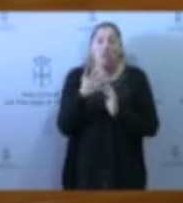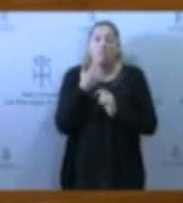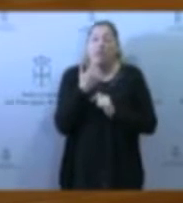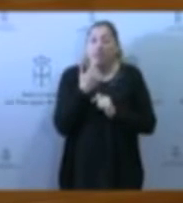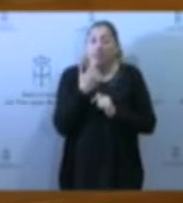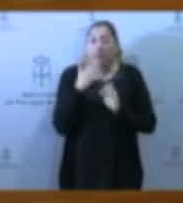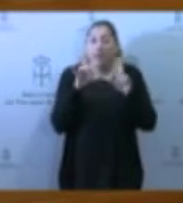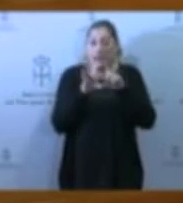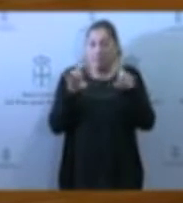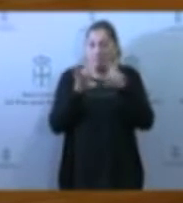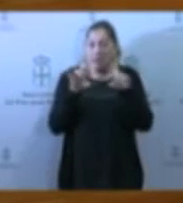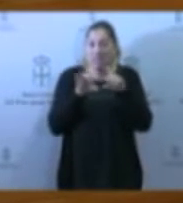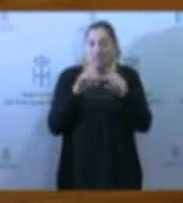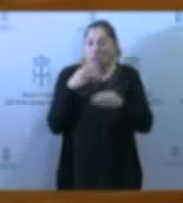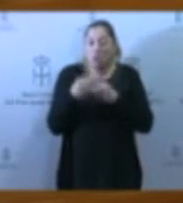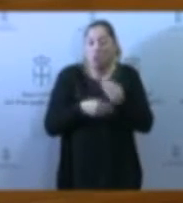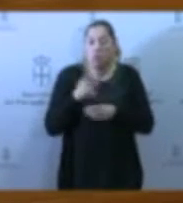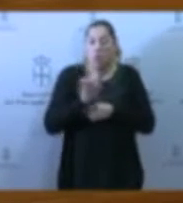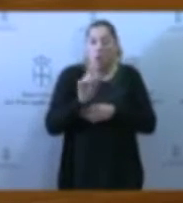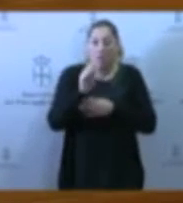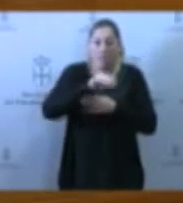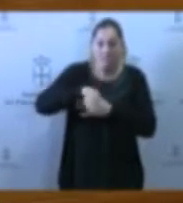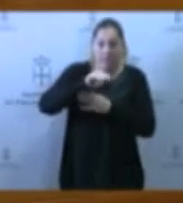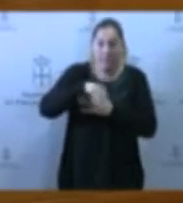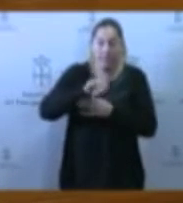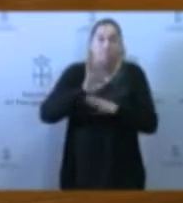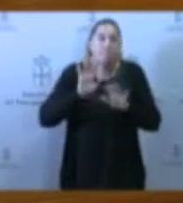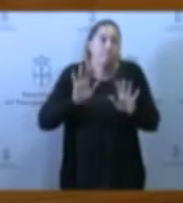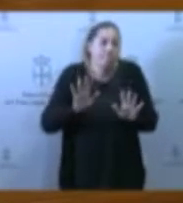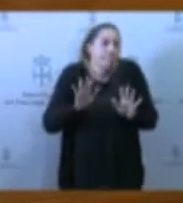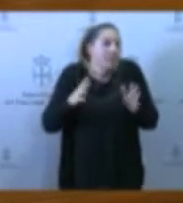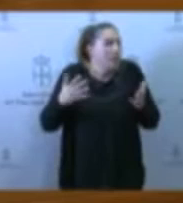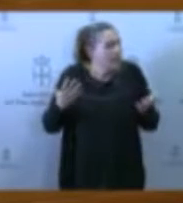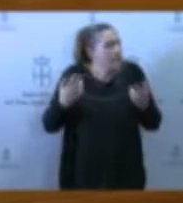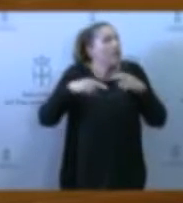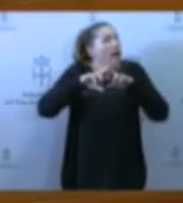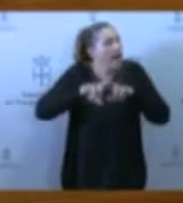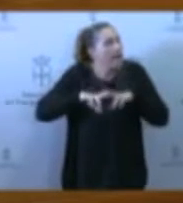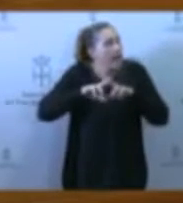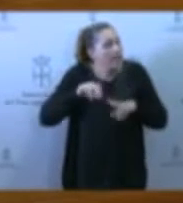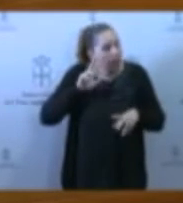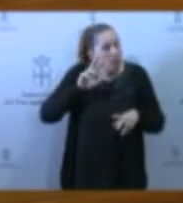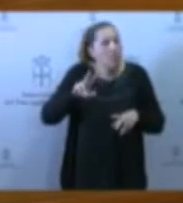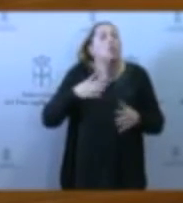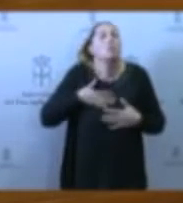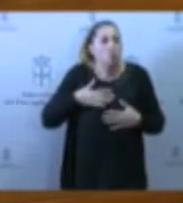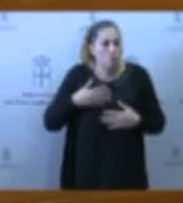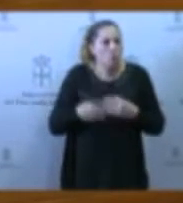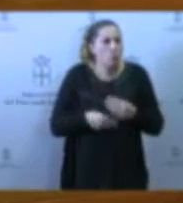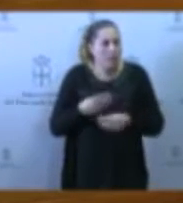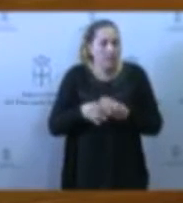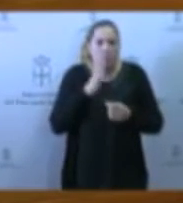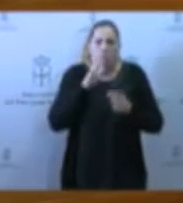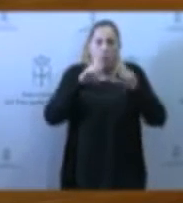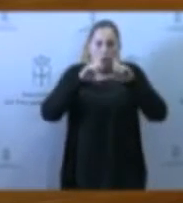las empresas no hacen ese mantenimiento, pero eso habría que analizarlo y verlo. Nosotros lo haremos, porque las empresas